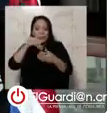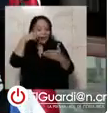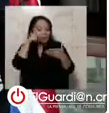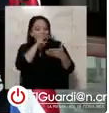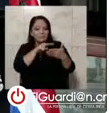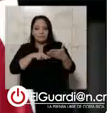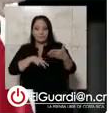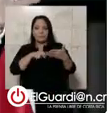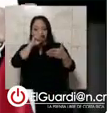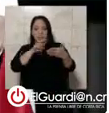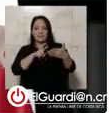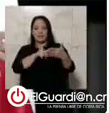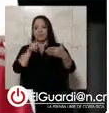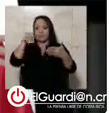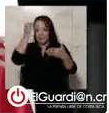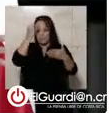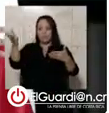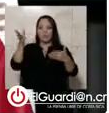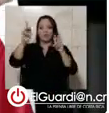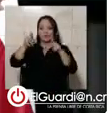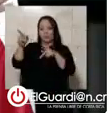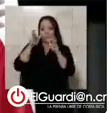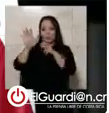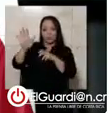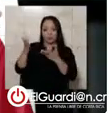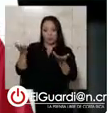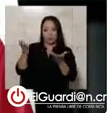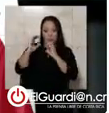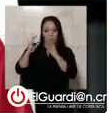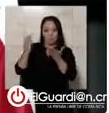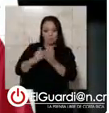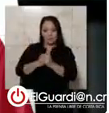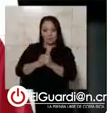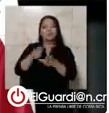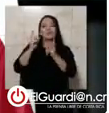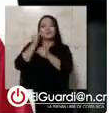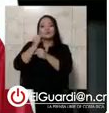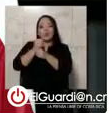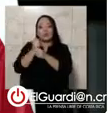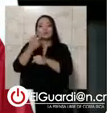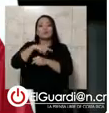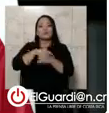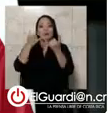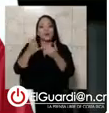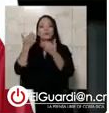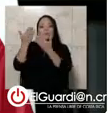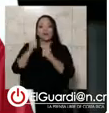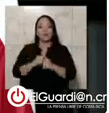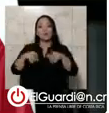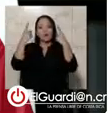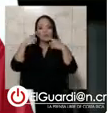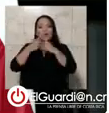los analiza y le reporta a su audiencia qué son las obras que estamos esperando para